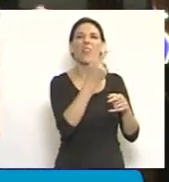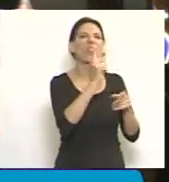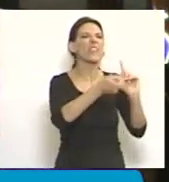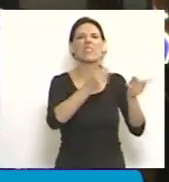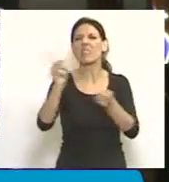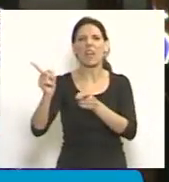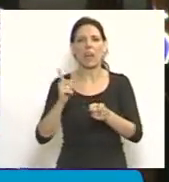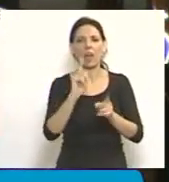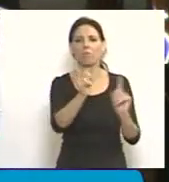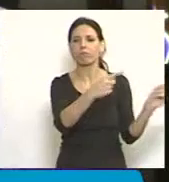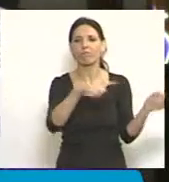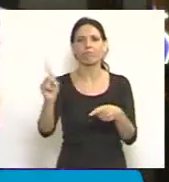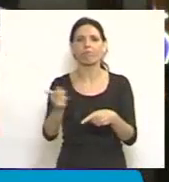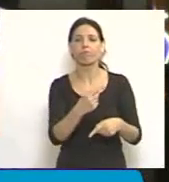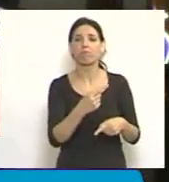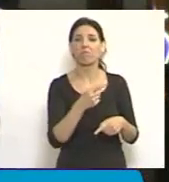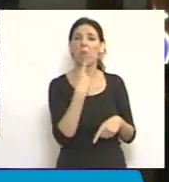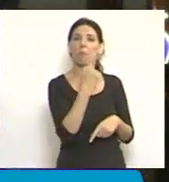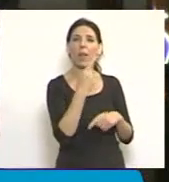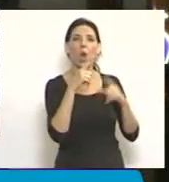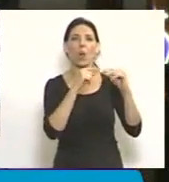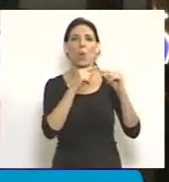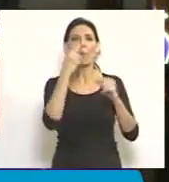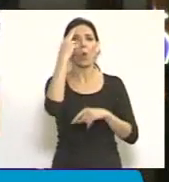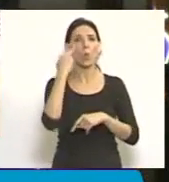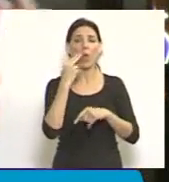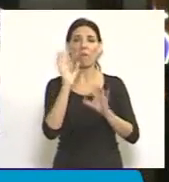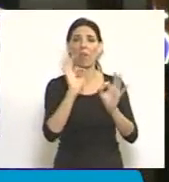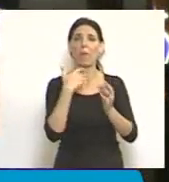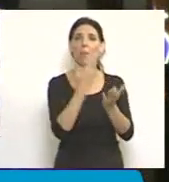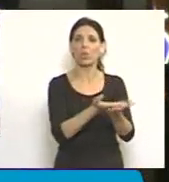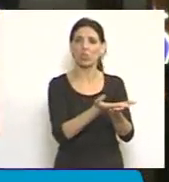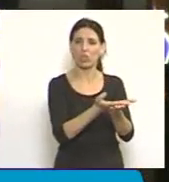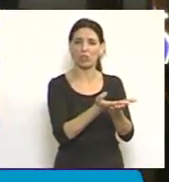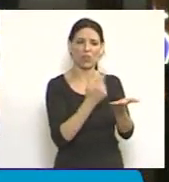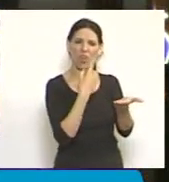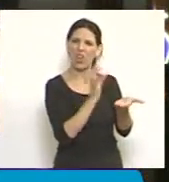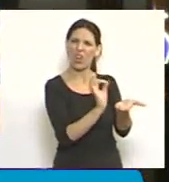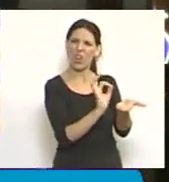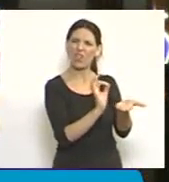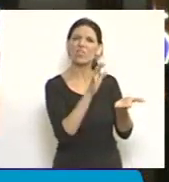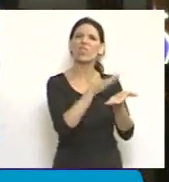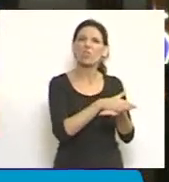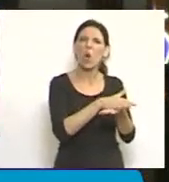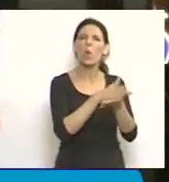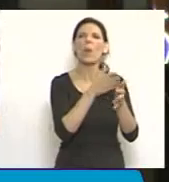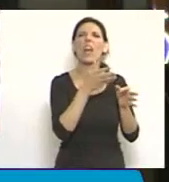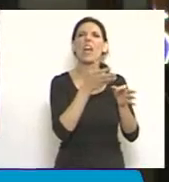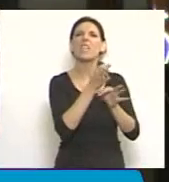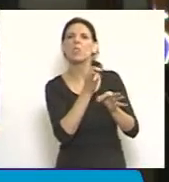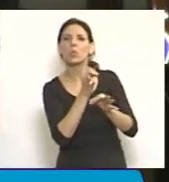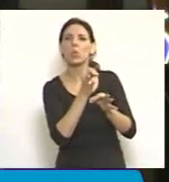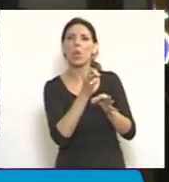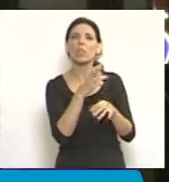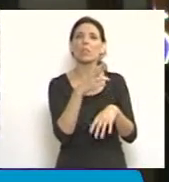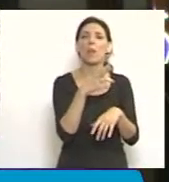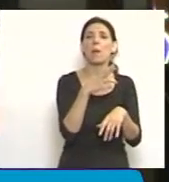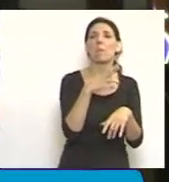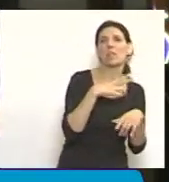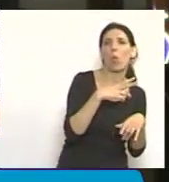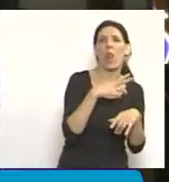previsto en la misma ley. Se le confieren al procurador